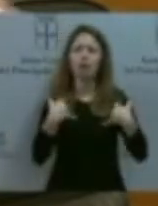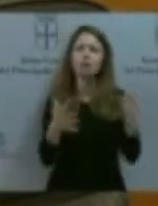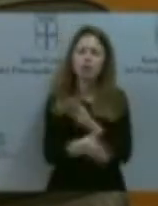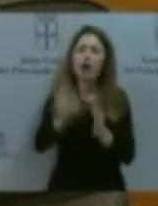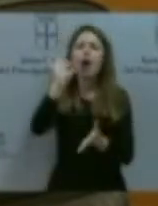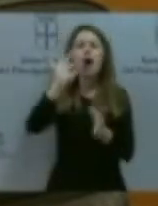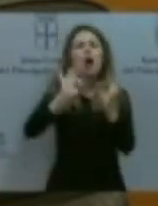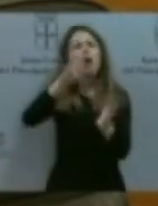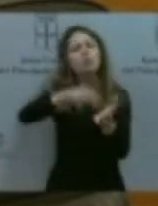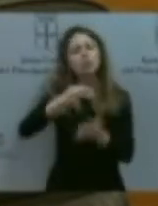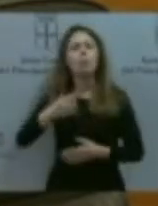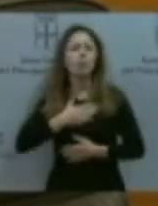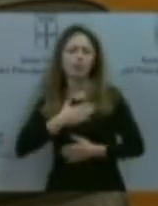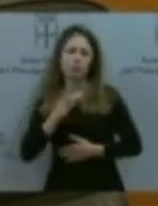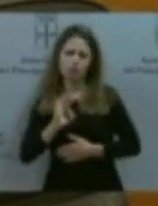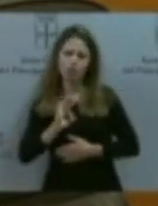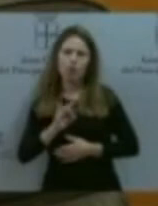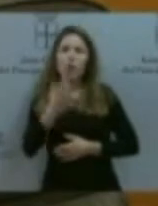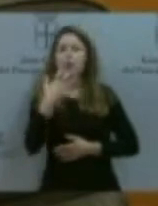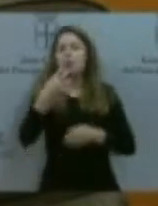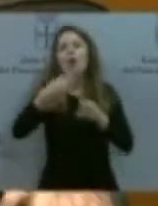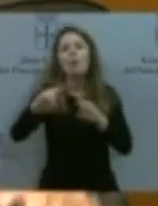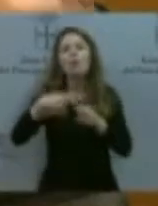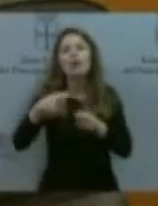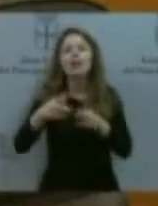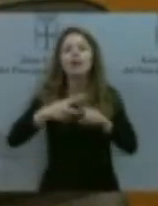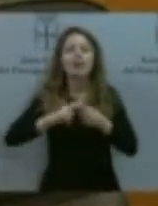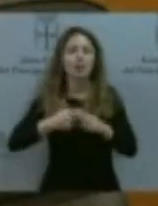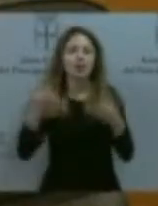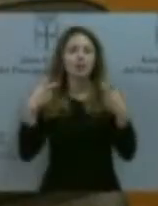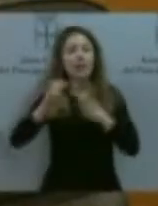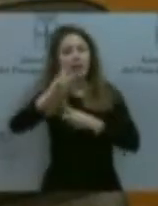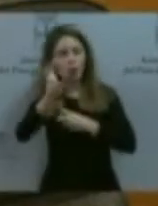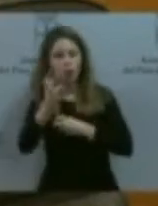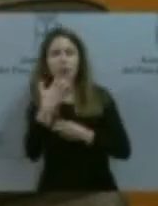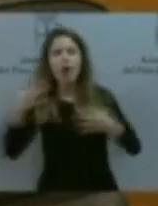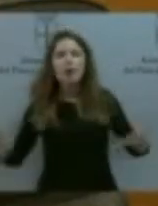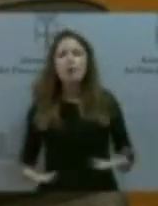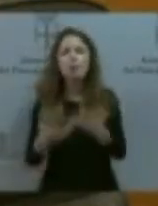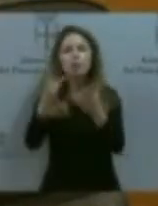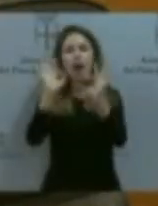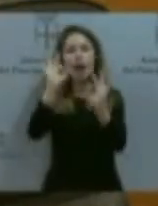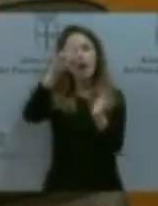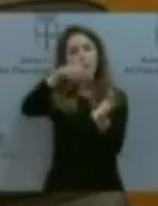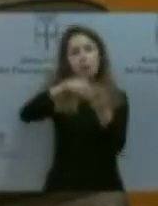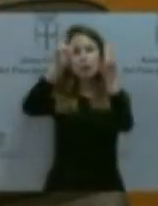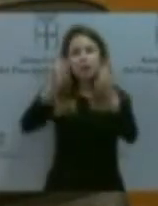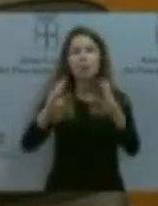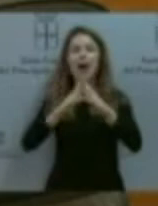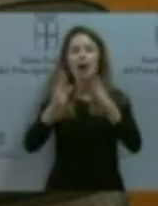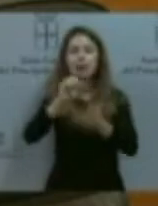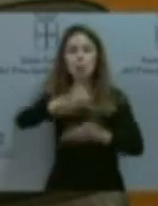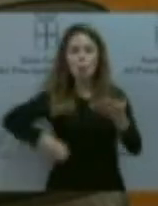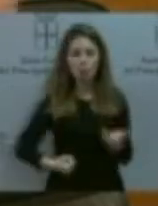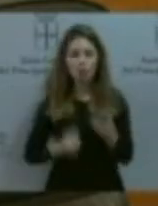serie de políticas, de herramientas fiscales. Se puede impulsar un impuesto sobre las viviendas vacías para hacer políticas de vivienda. Con las